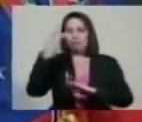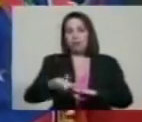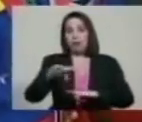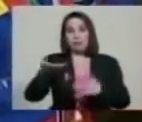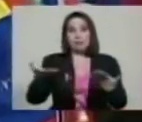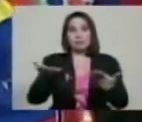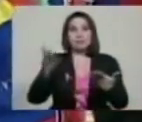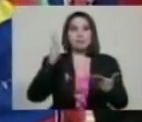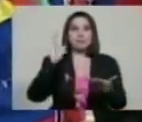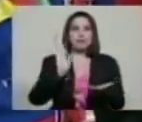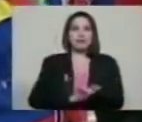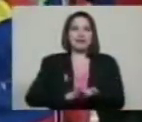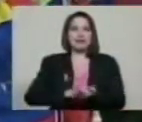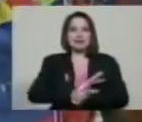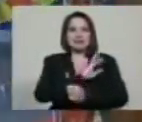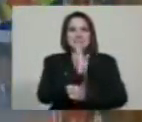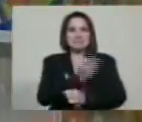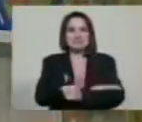maduro, caí más fuerte.